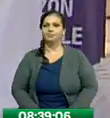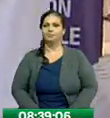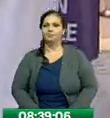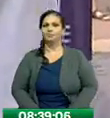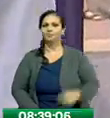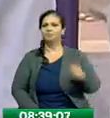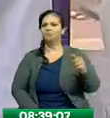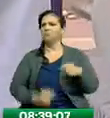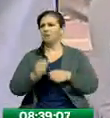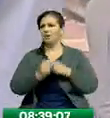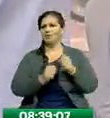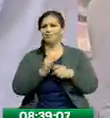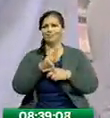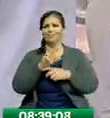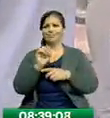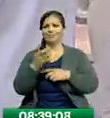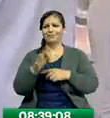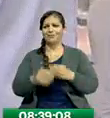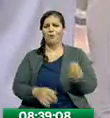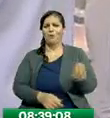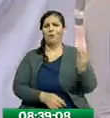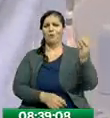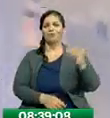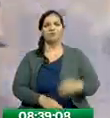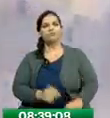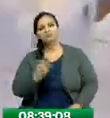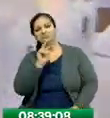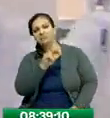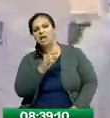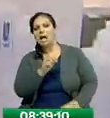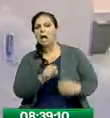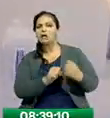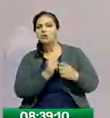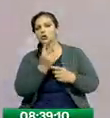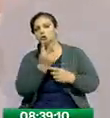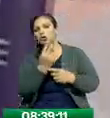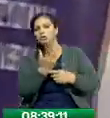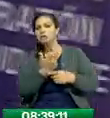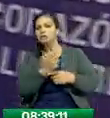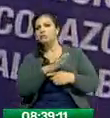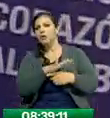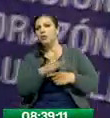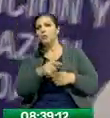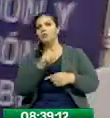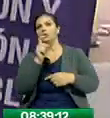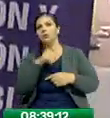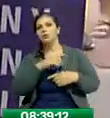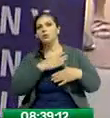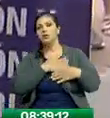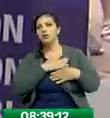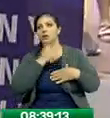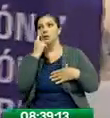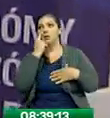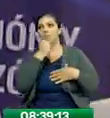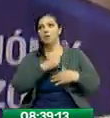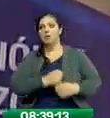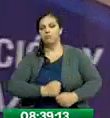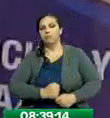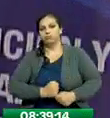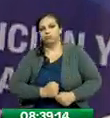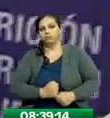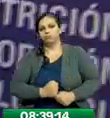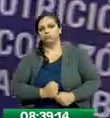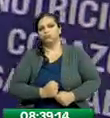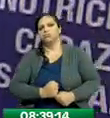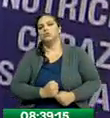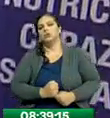tiene 30 años no el niño probablemente tenga unos 12 o 13 años pero nosotros necesitamos ver el índice de masa corporal el peso del niño